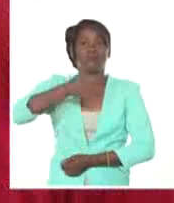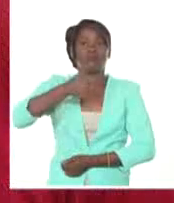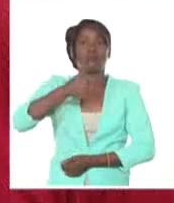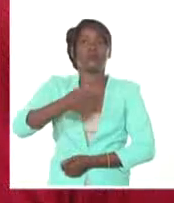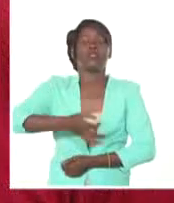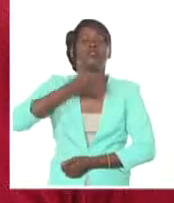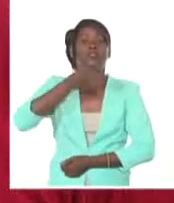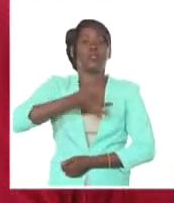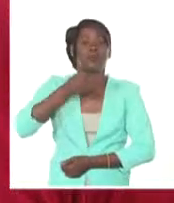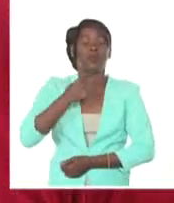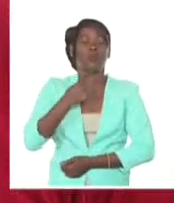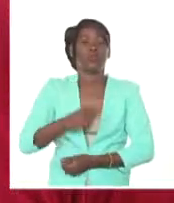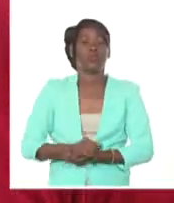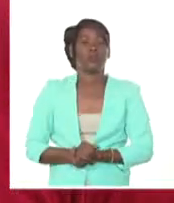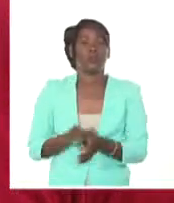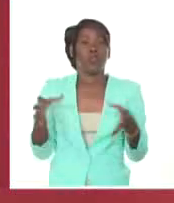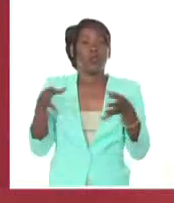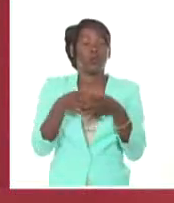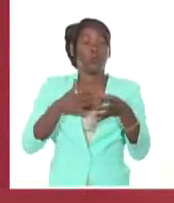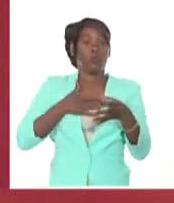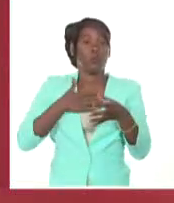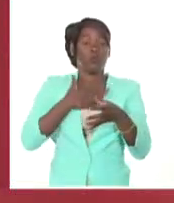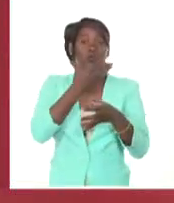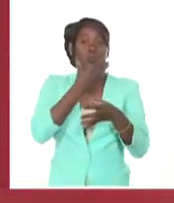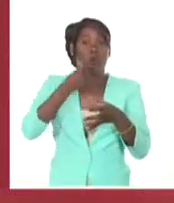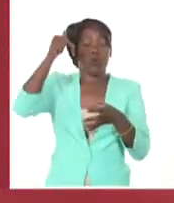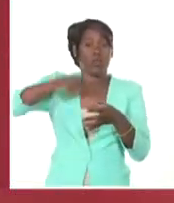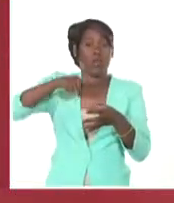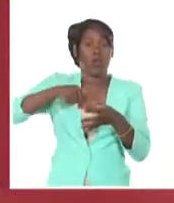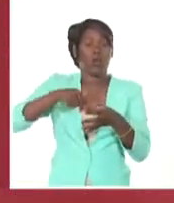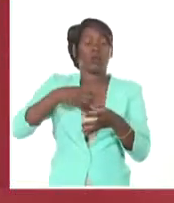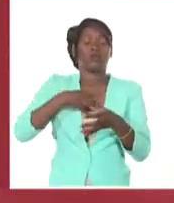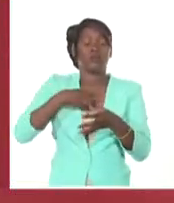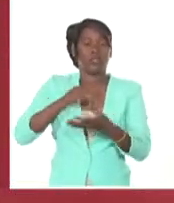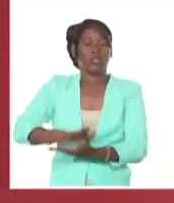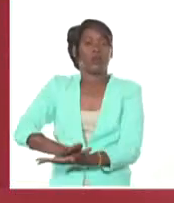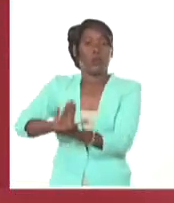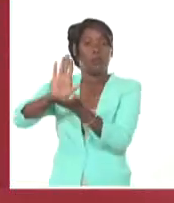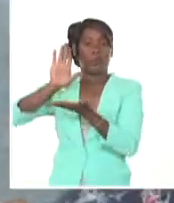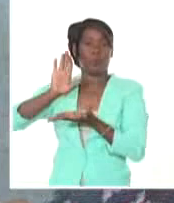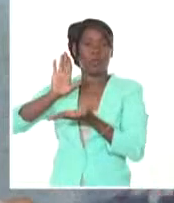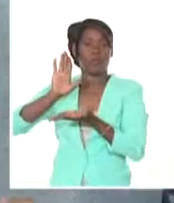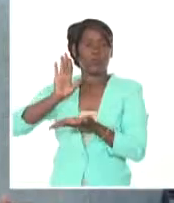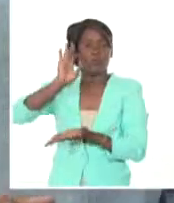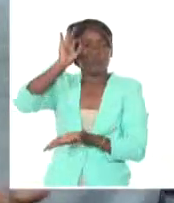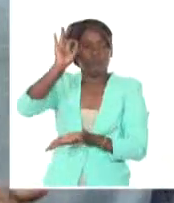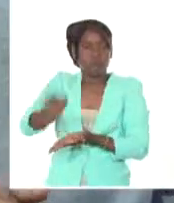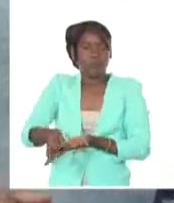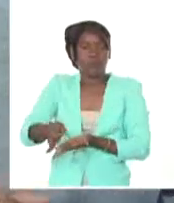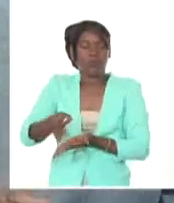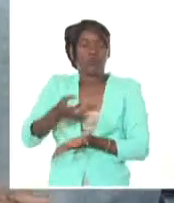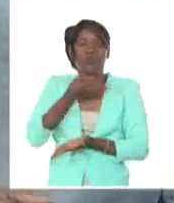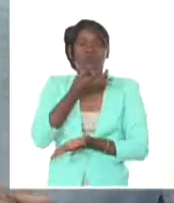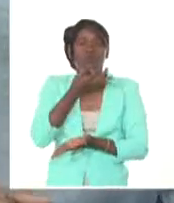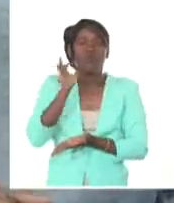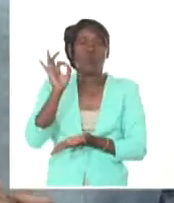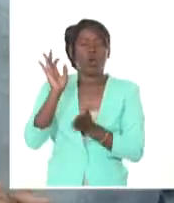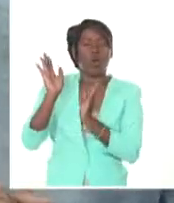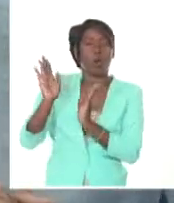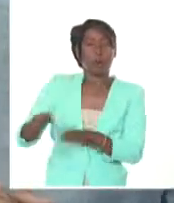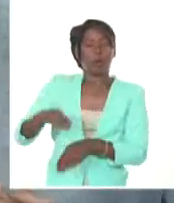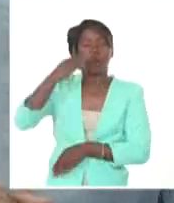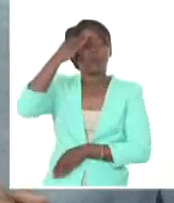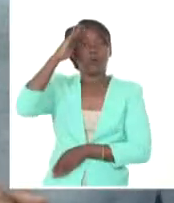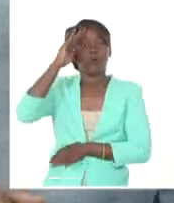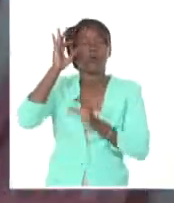señaló que su generación declara hoy con igual firmeza y determinación que no renunciarán a la historia Patria y